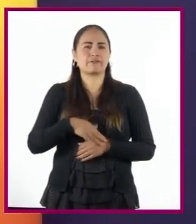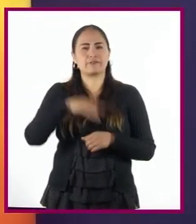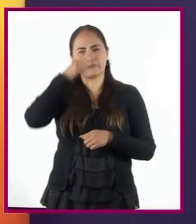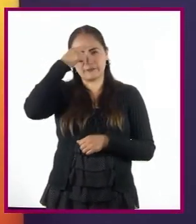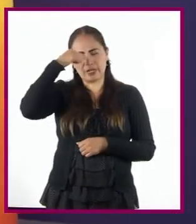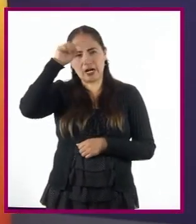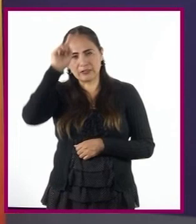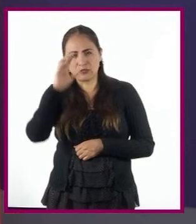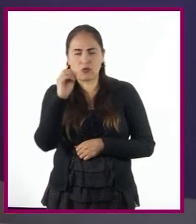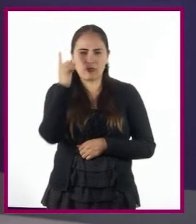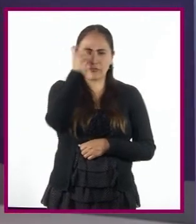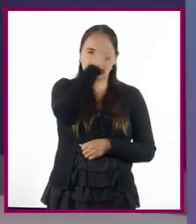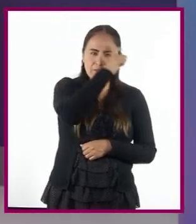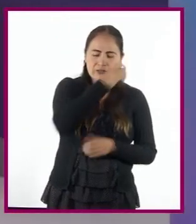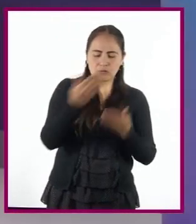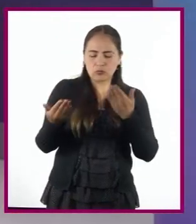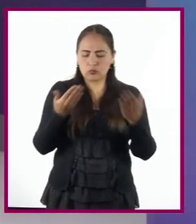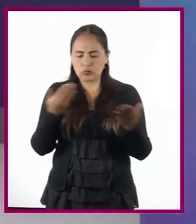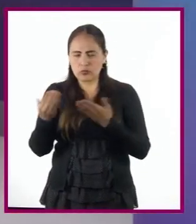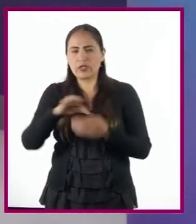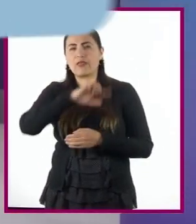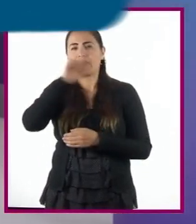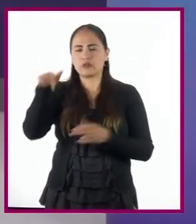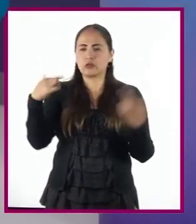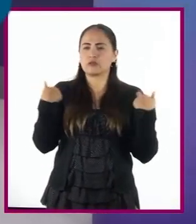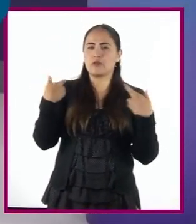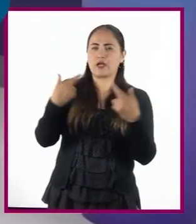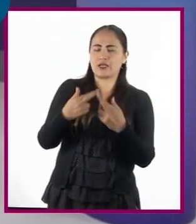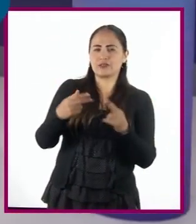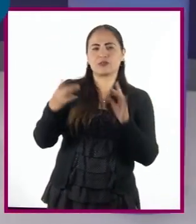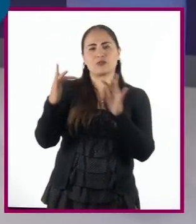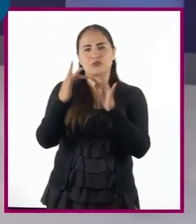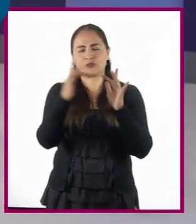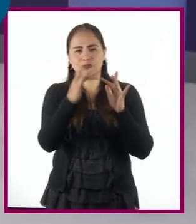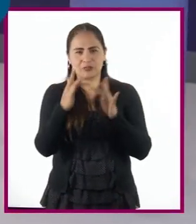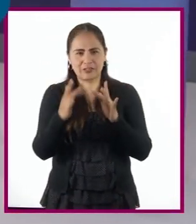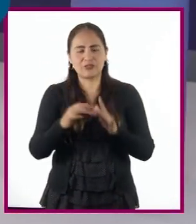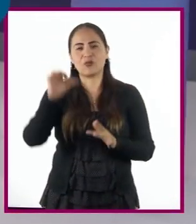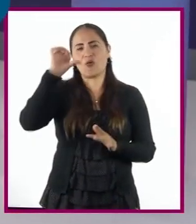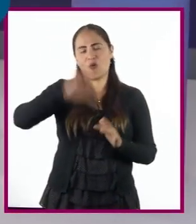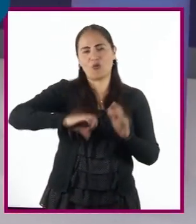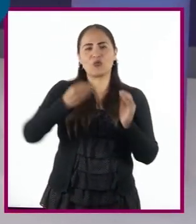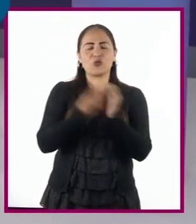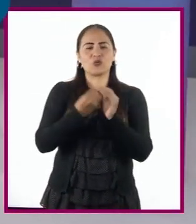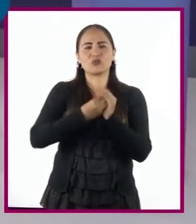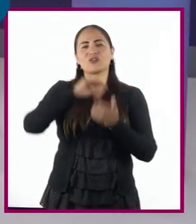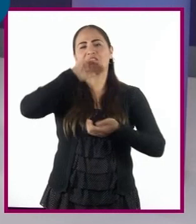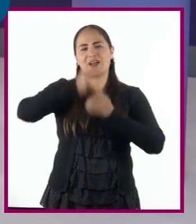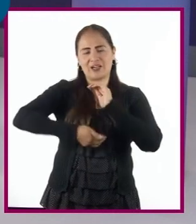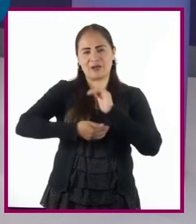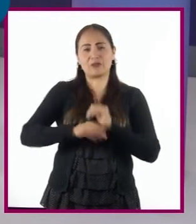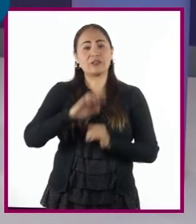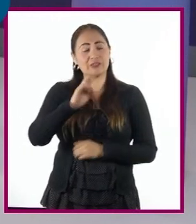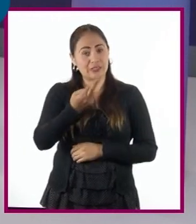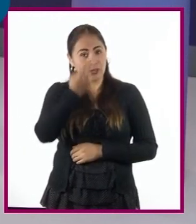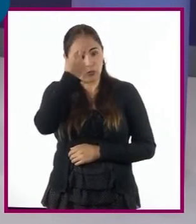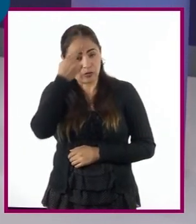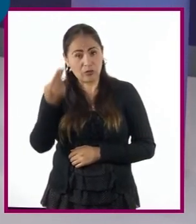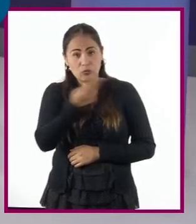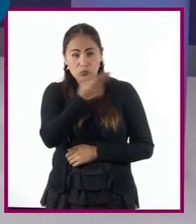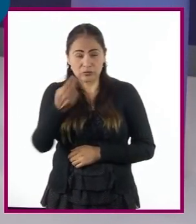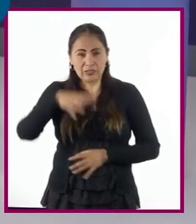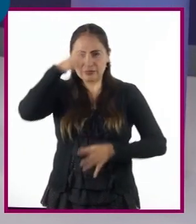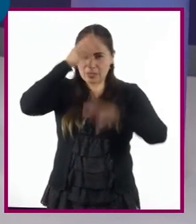con sus docentes en su trabajo a distancia. Con esto concluimos la sesión de hoy. Tengan en cuenta que pueden fortalecer